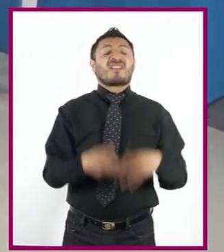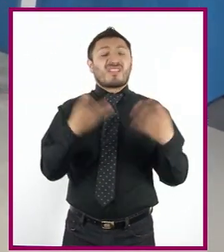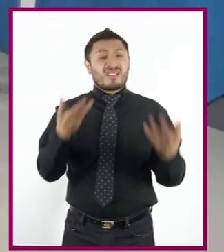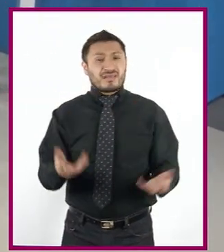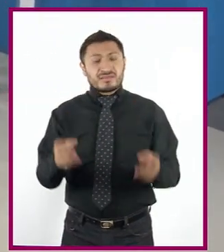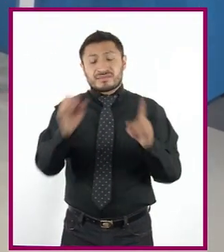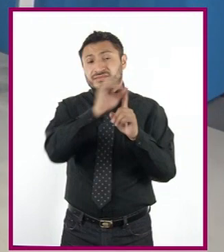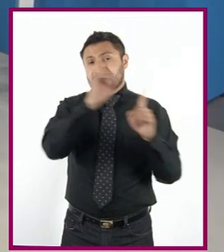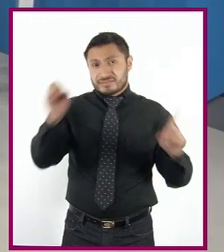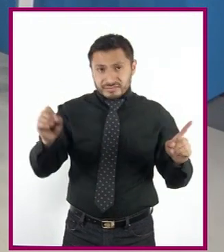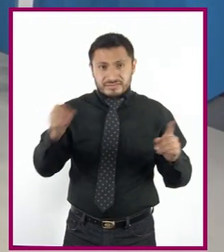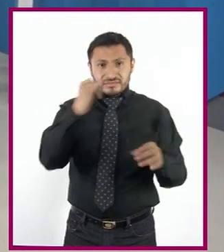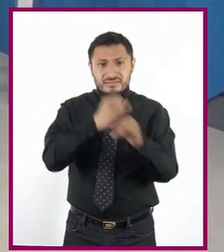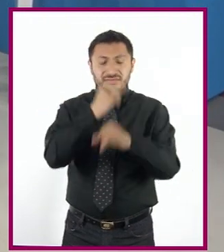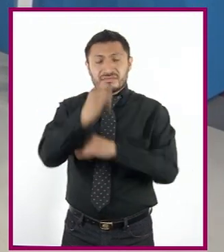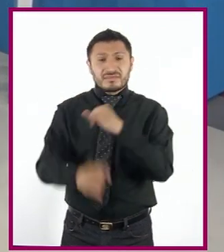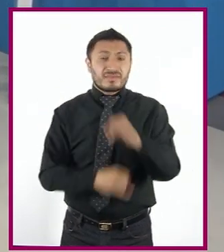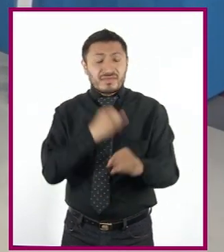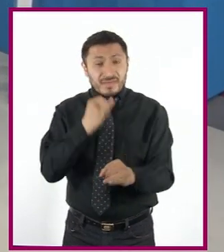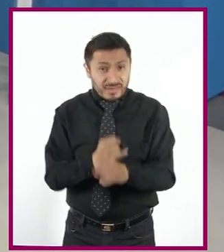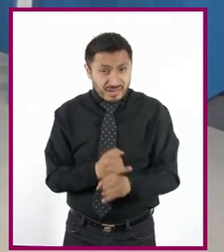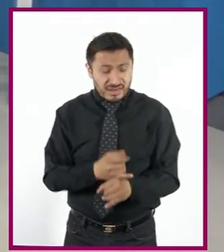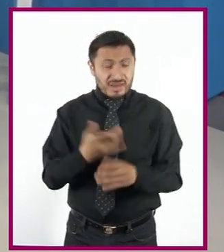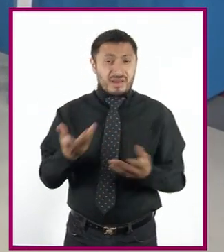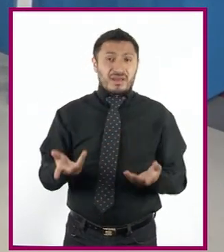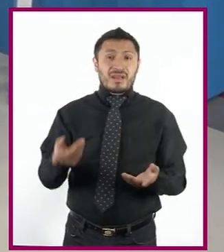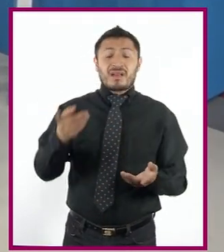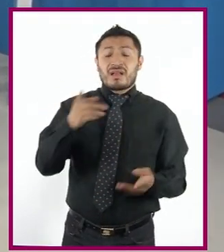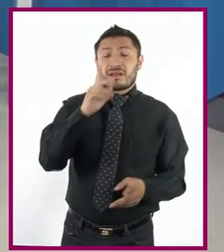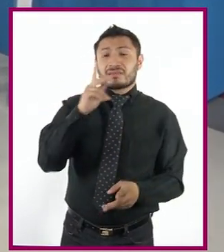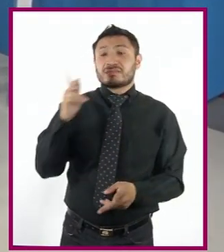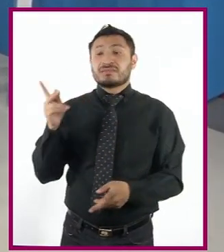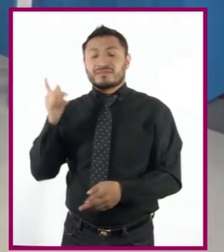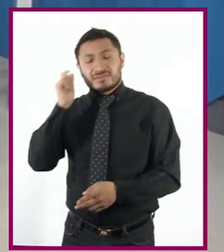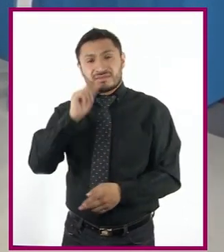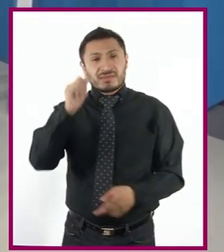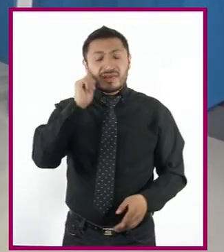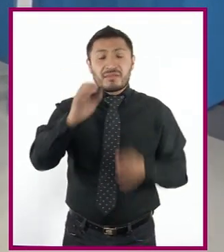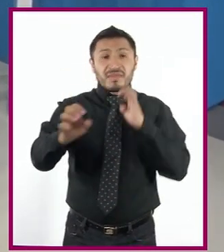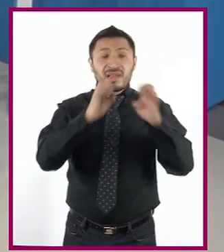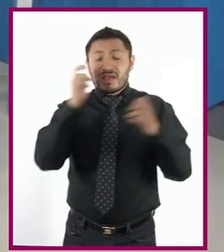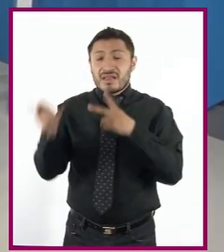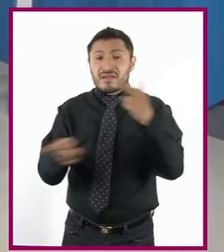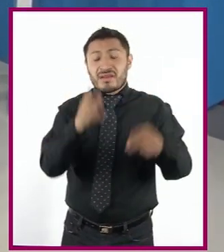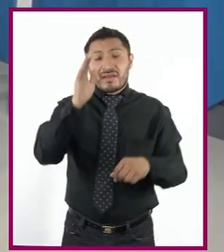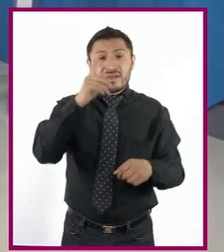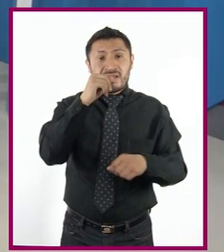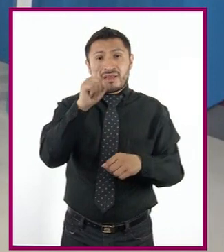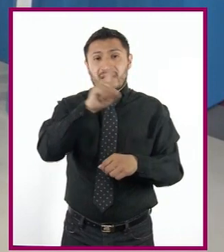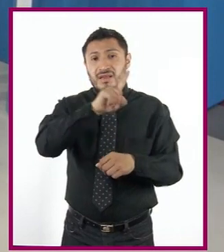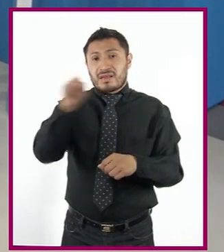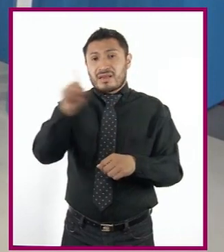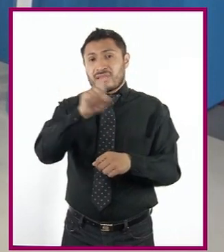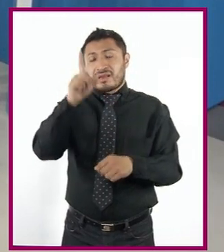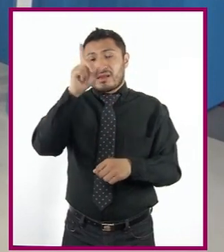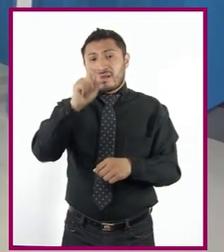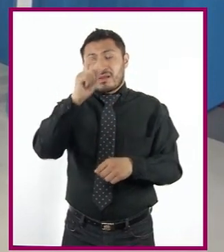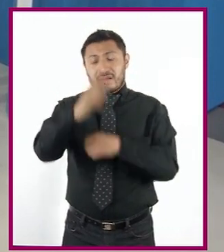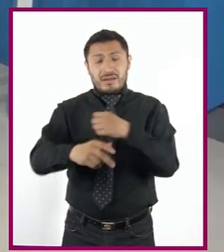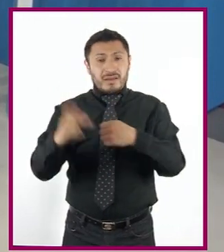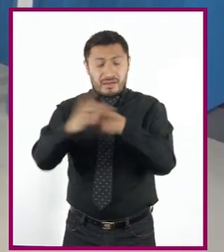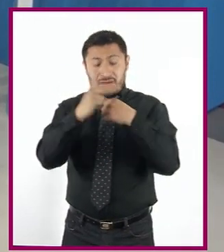una organización internacional que aplica encuestas en más de 120 países con el objetivo de medir